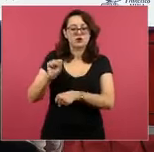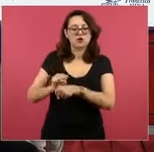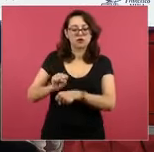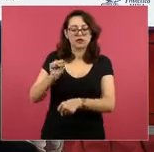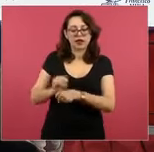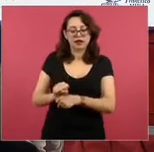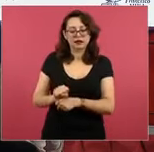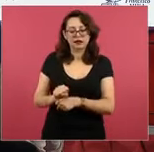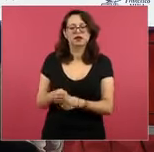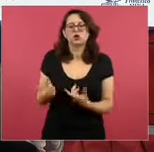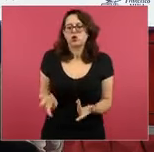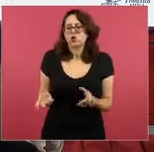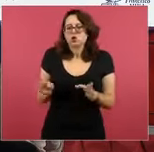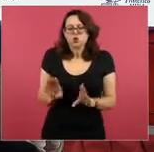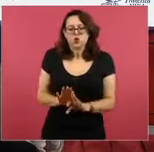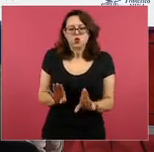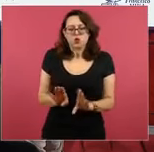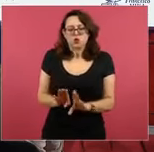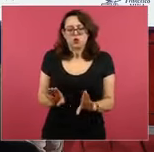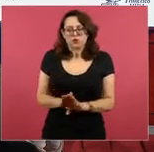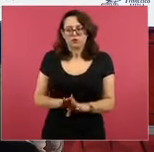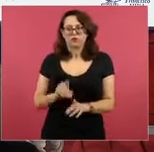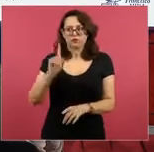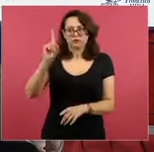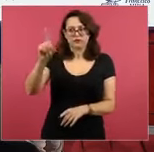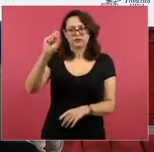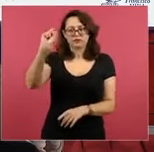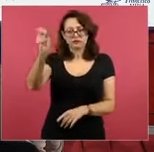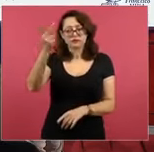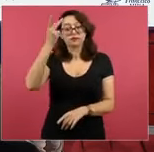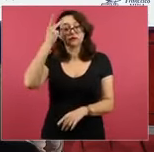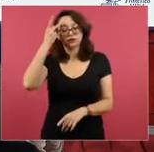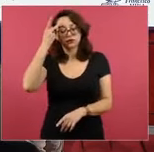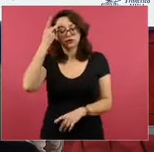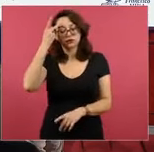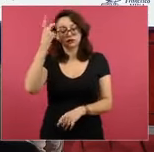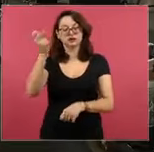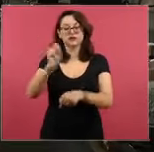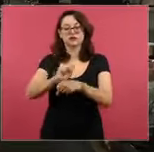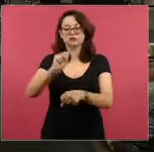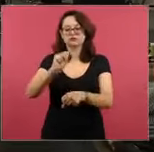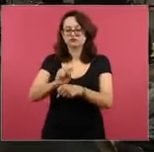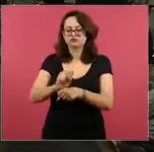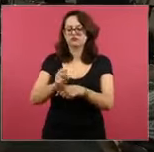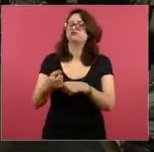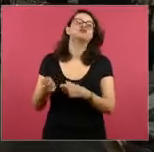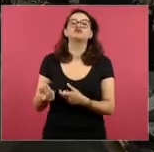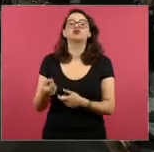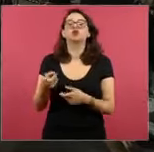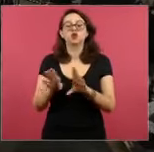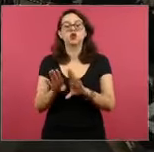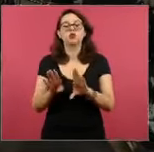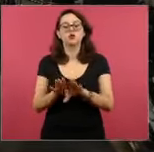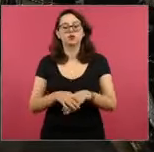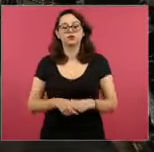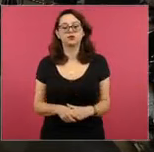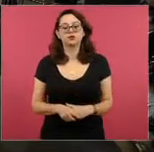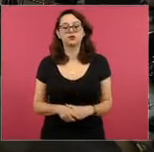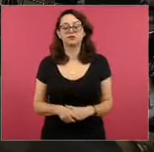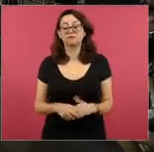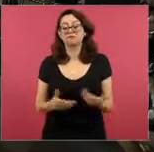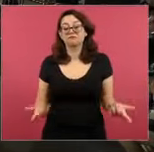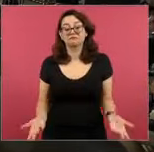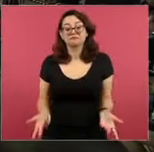los estudiantes en San Luis Potosí, a los estudiantes de secundaria, colocando nada más una